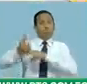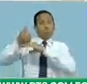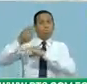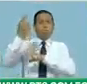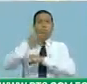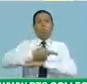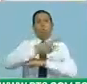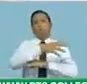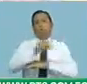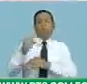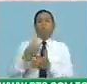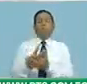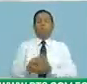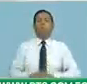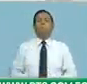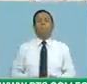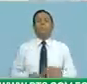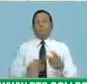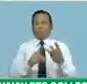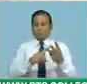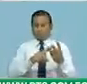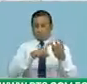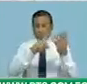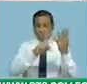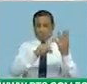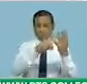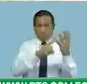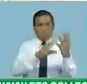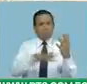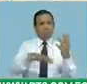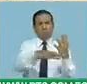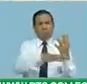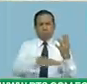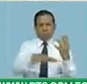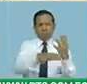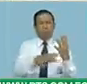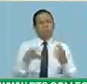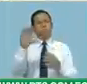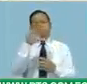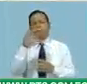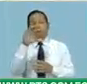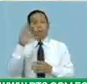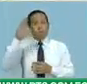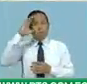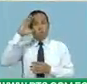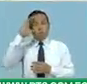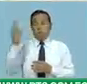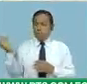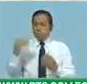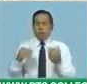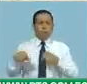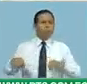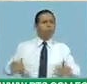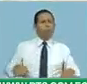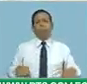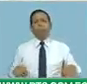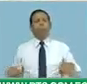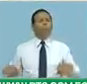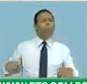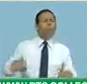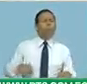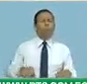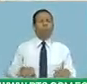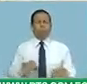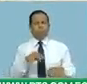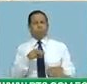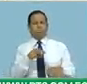requiera. Mientras que en el sector de la cooperativa Naciones Unidas, en los operativos que realizamos con nuestro personal motorizado, dos personas